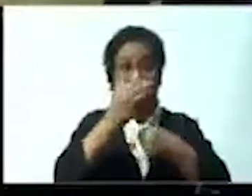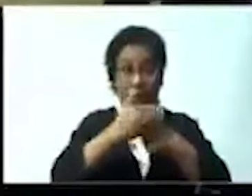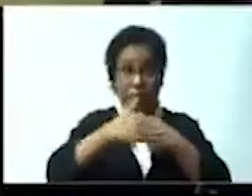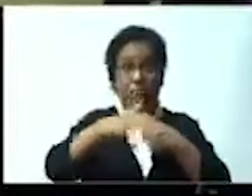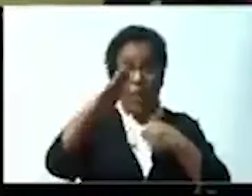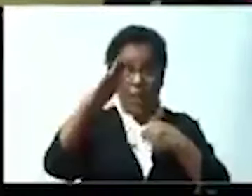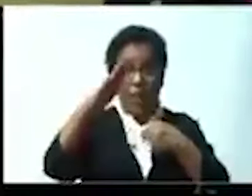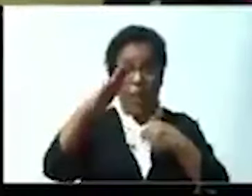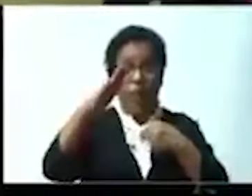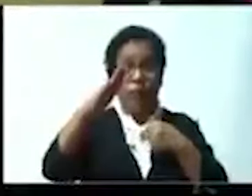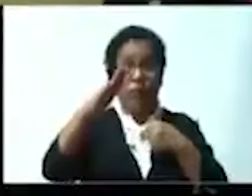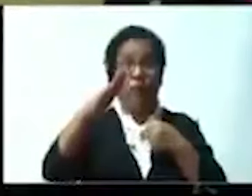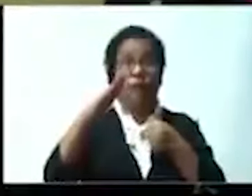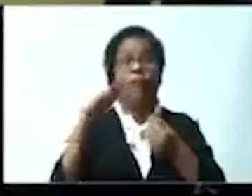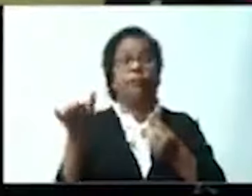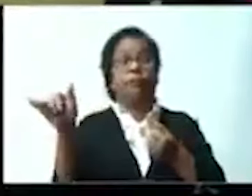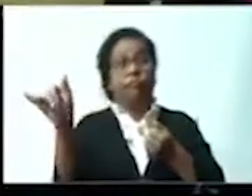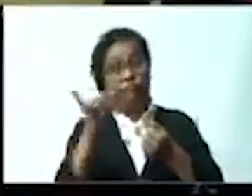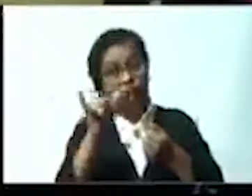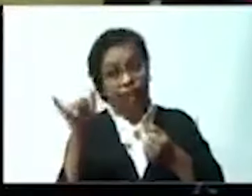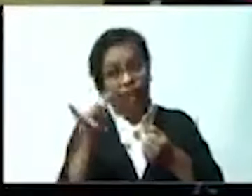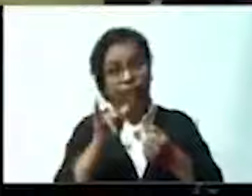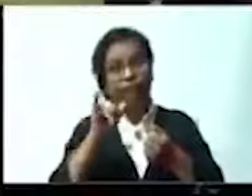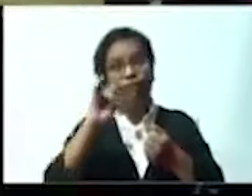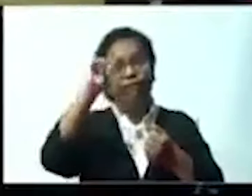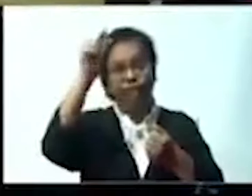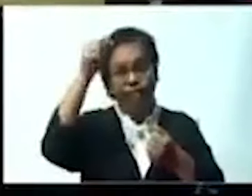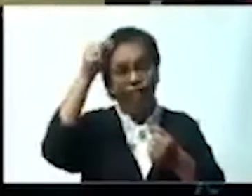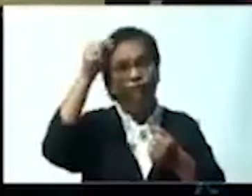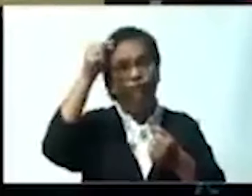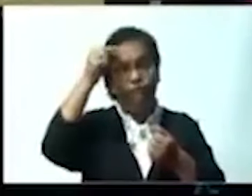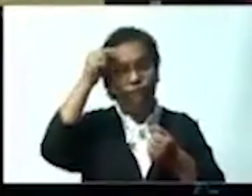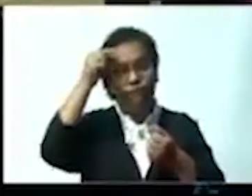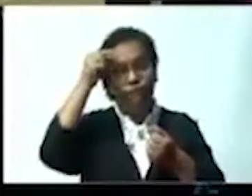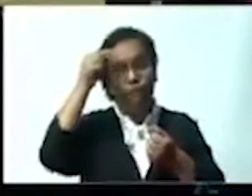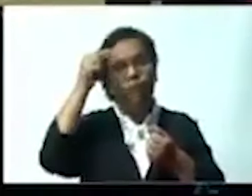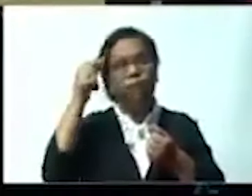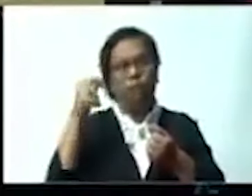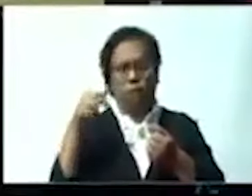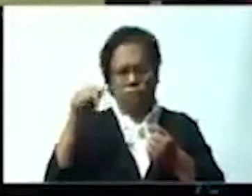aquí hay algunos de esos protagonistas, porque yo no estuve aquí en el